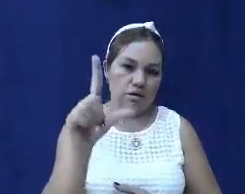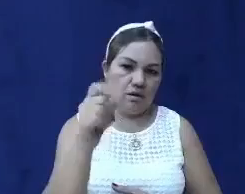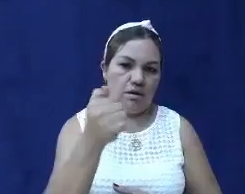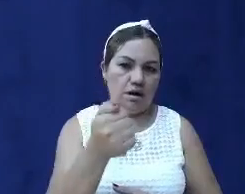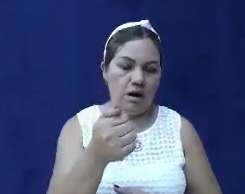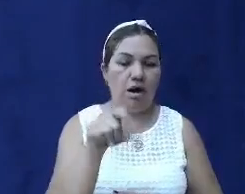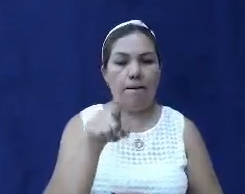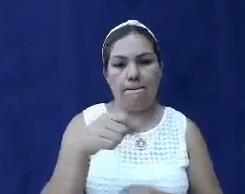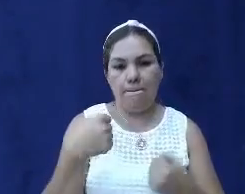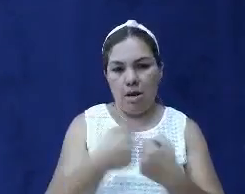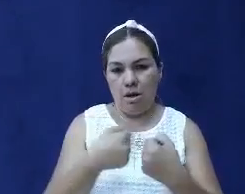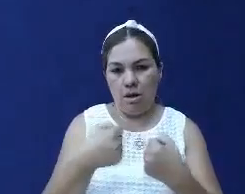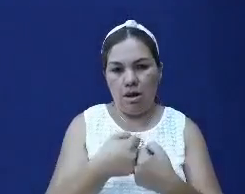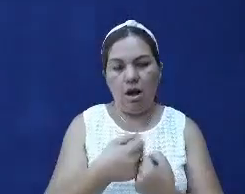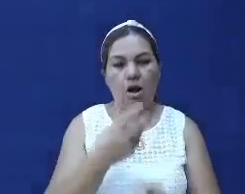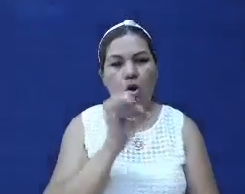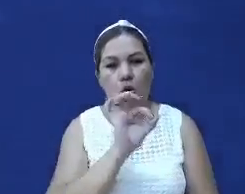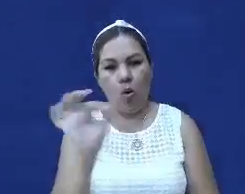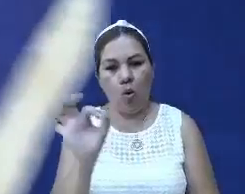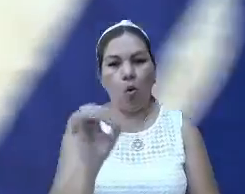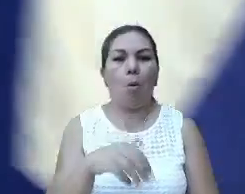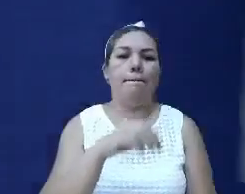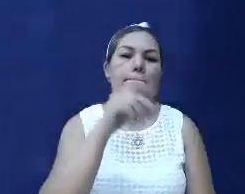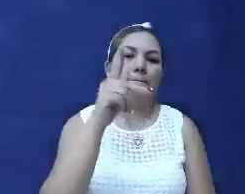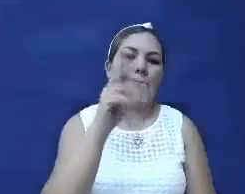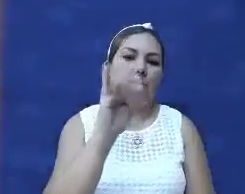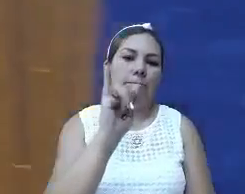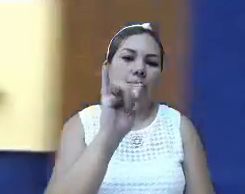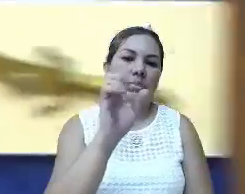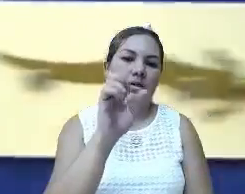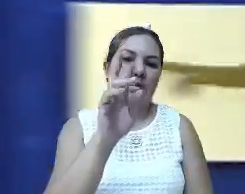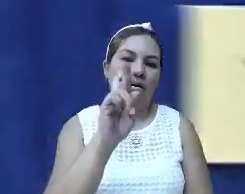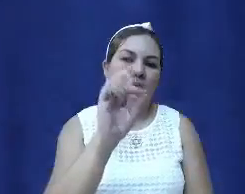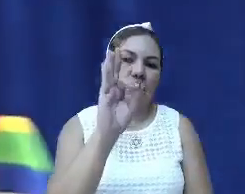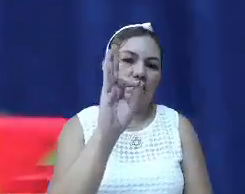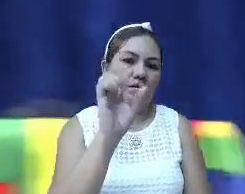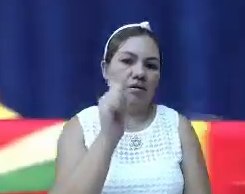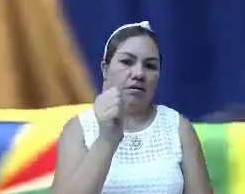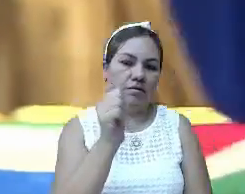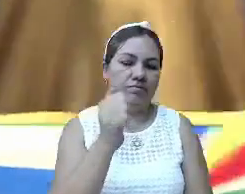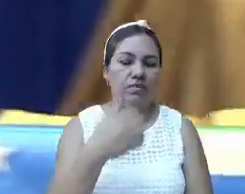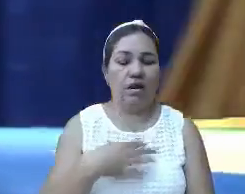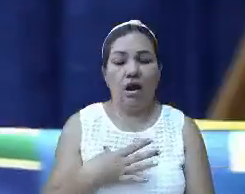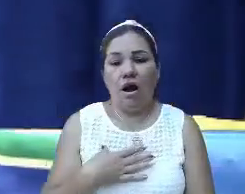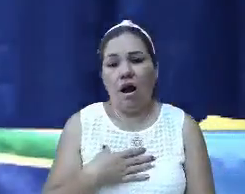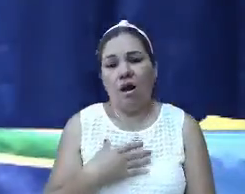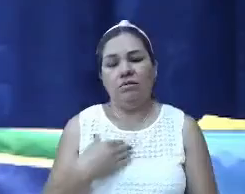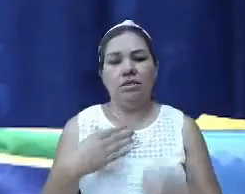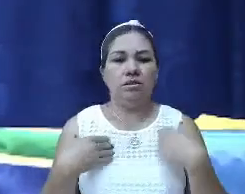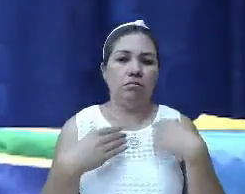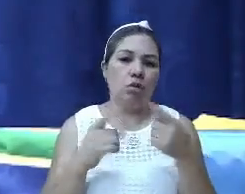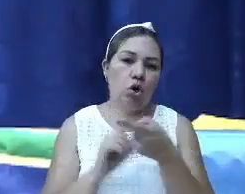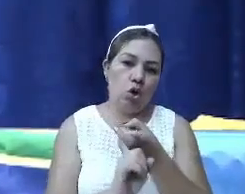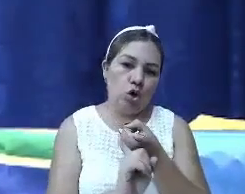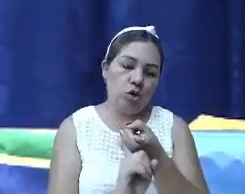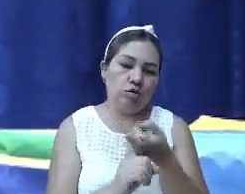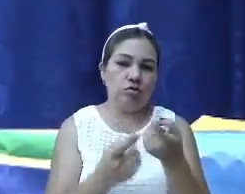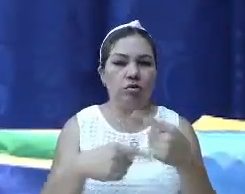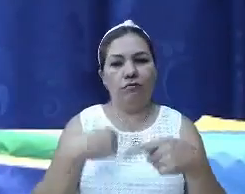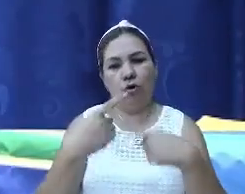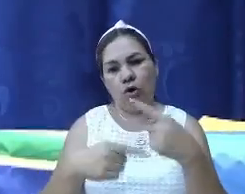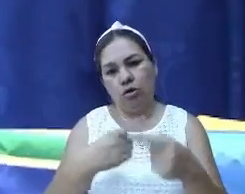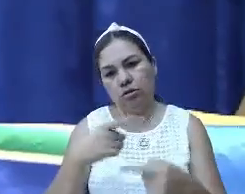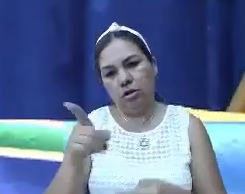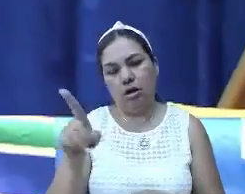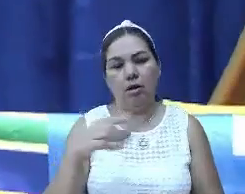o ahí usted pierde. Ah, y después usted dice: ay, mi esposo me engañó, me abandonó, se fue con